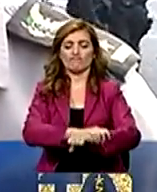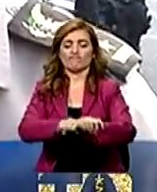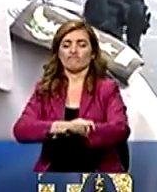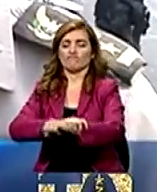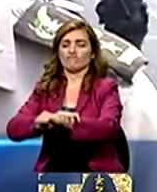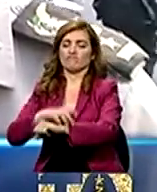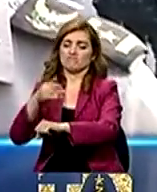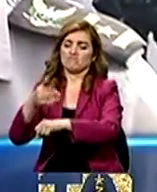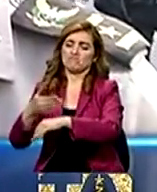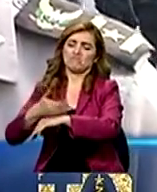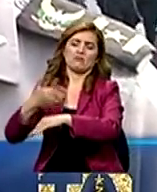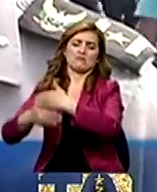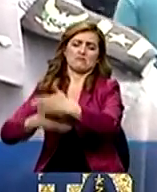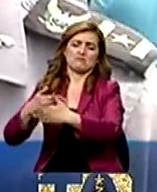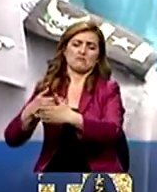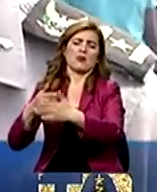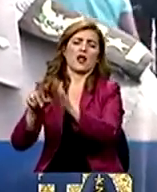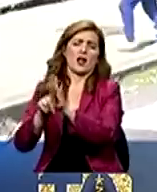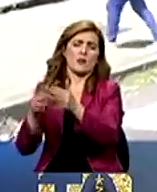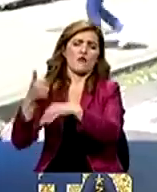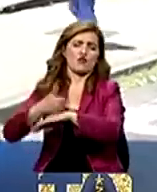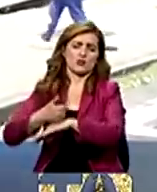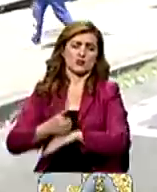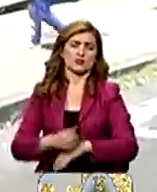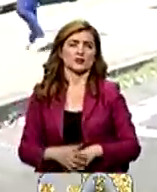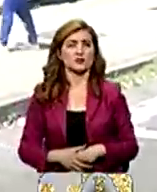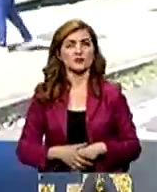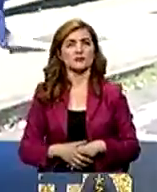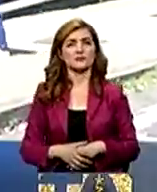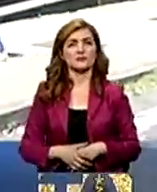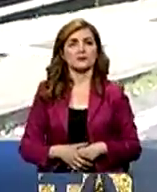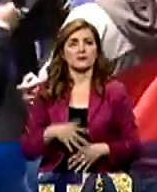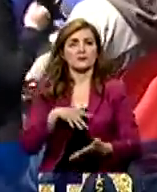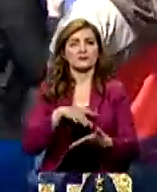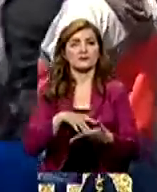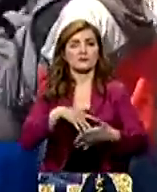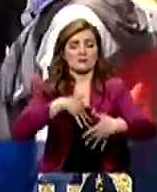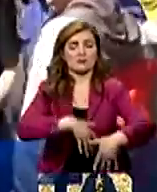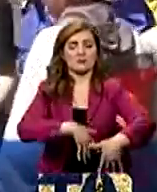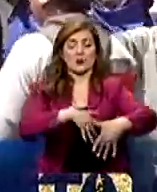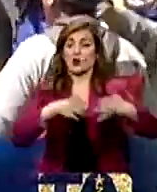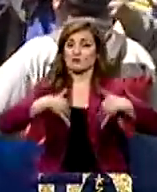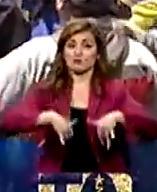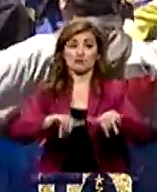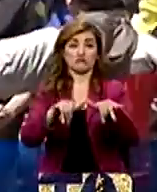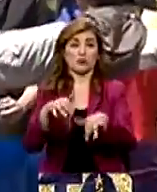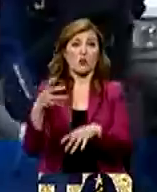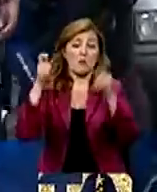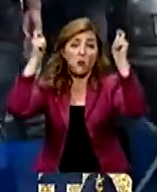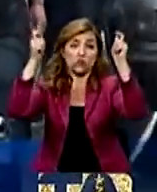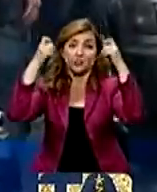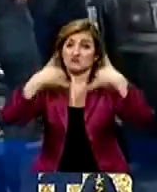reciban el tratamiento legal correspondiente. Los estudiantes se marcharon bajo la consigna de que continuarán con este tipo de